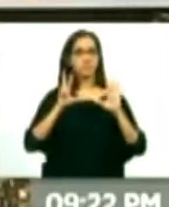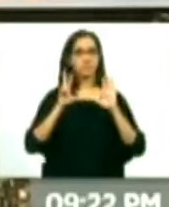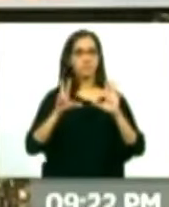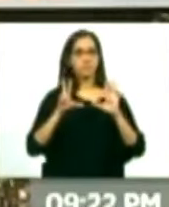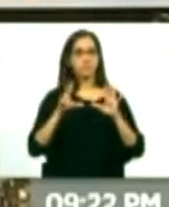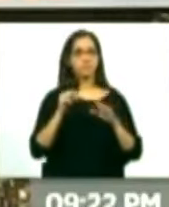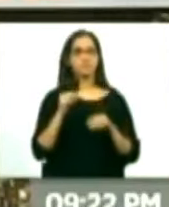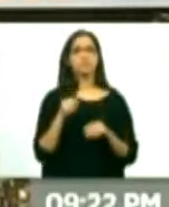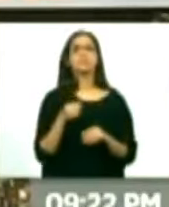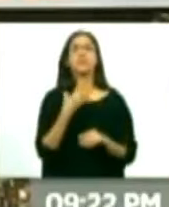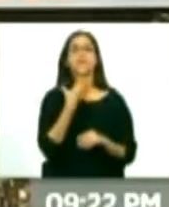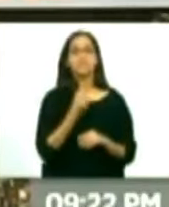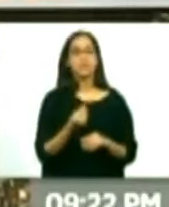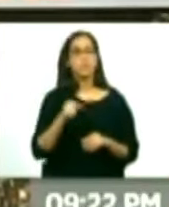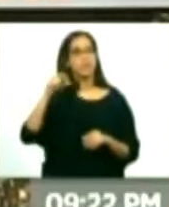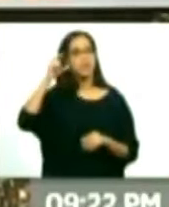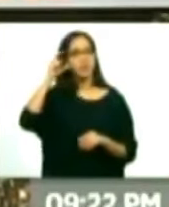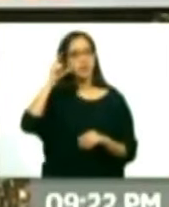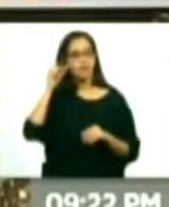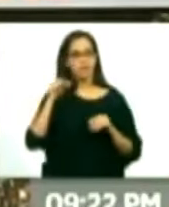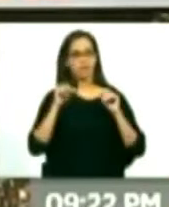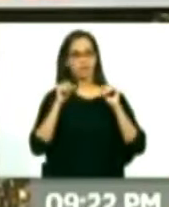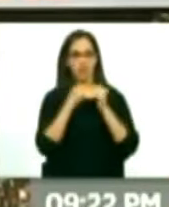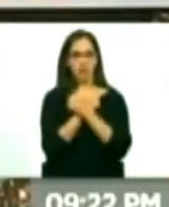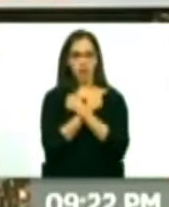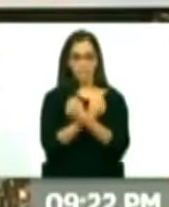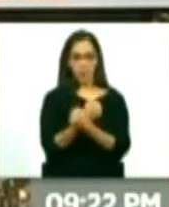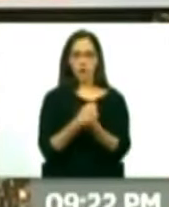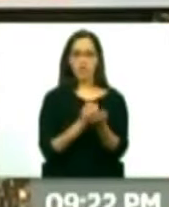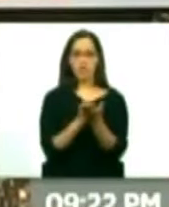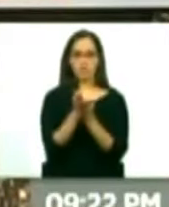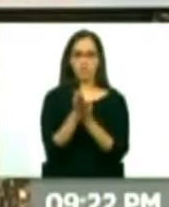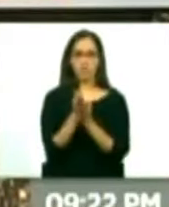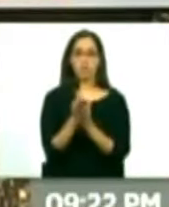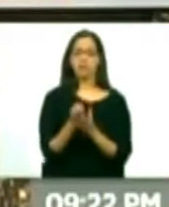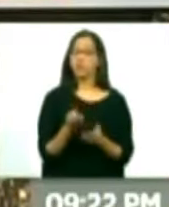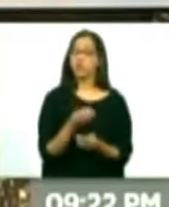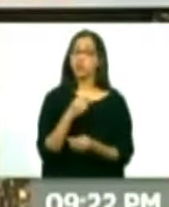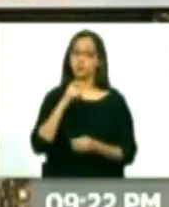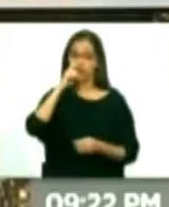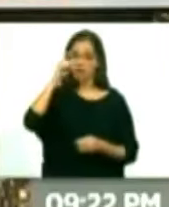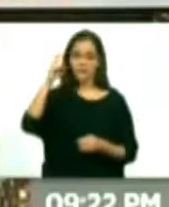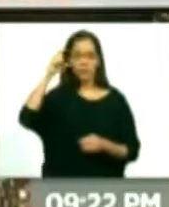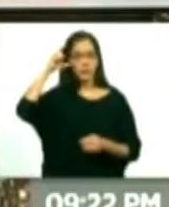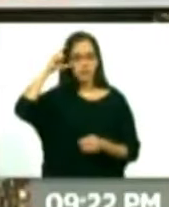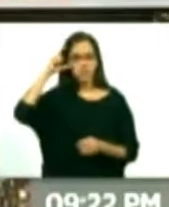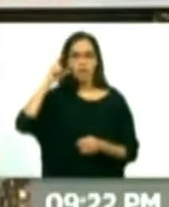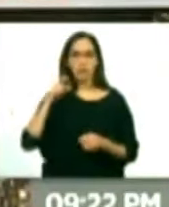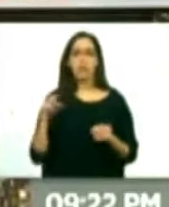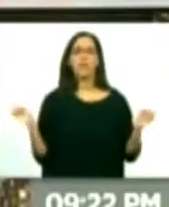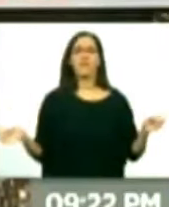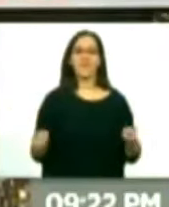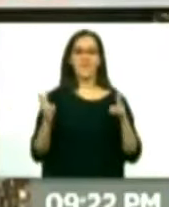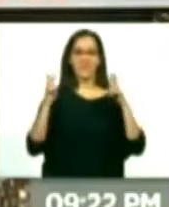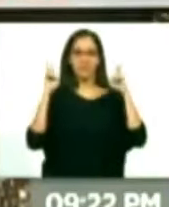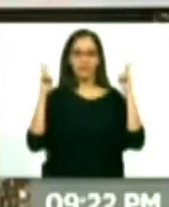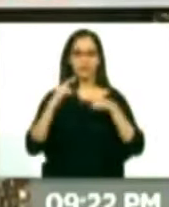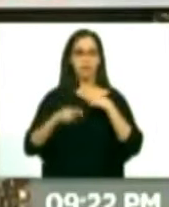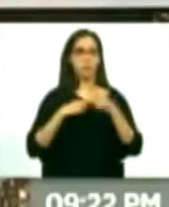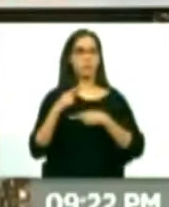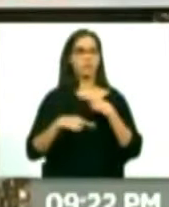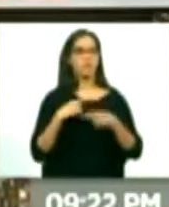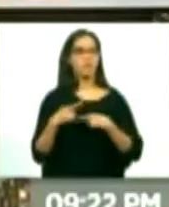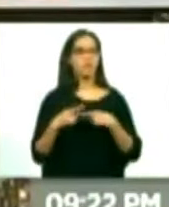de diciembre es el día del amor y la lealtad. Y lo celebraremos ese día con una victoria revolucionaria